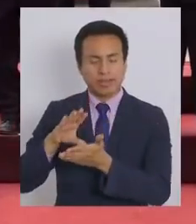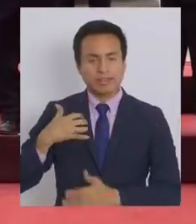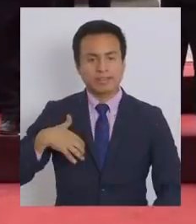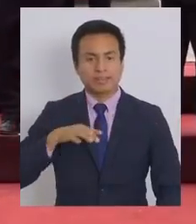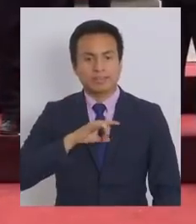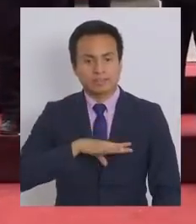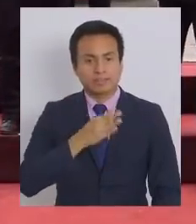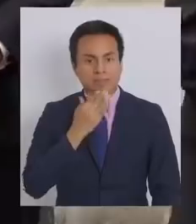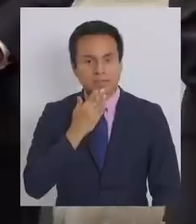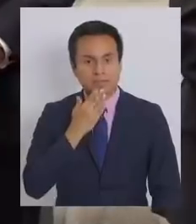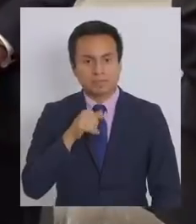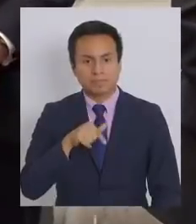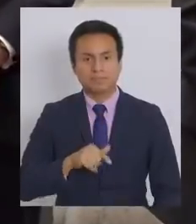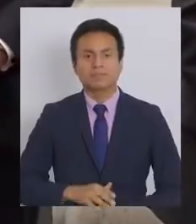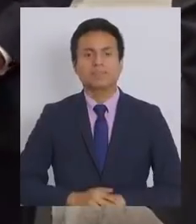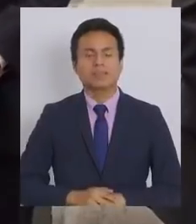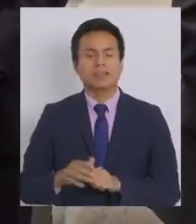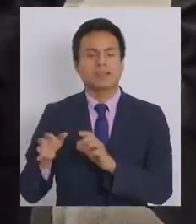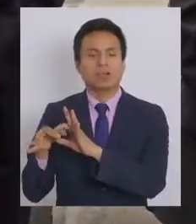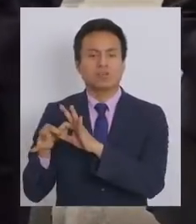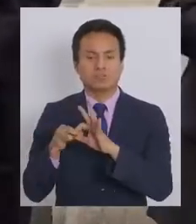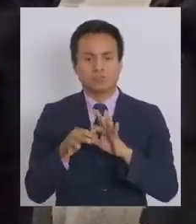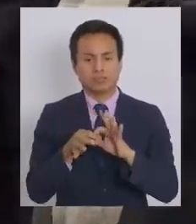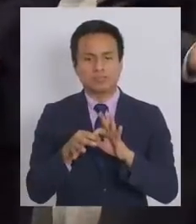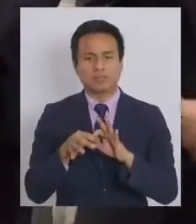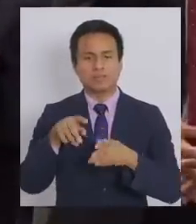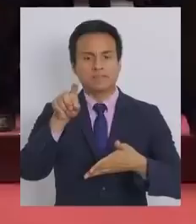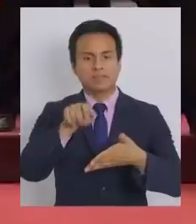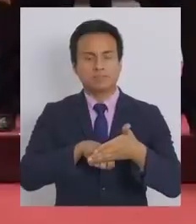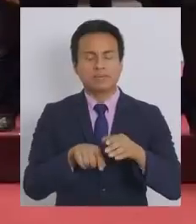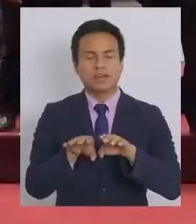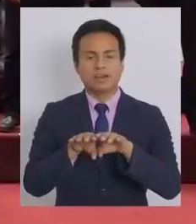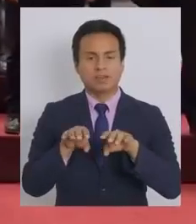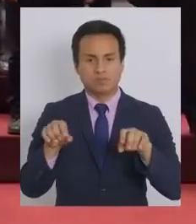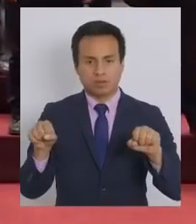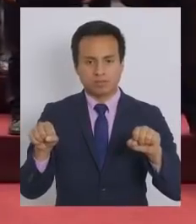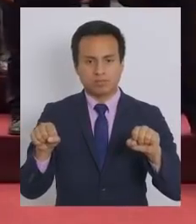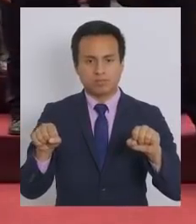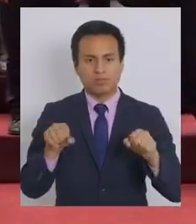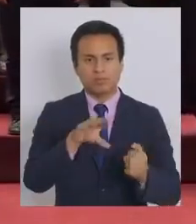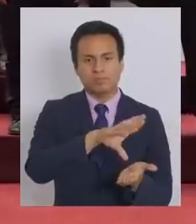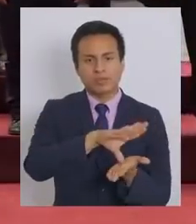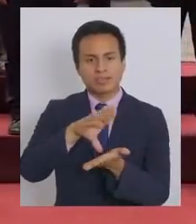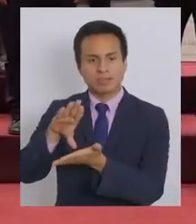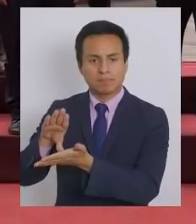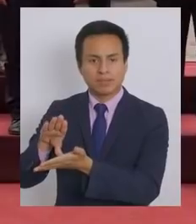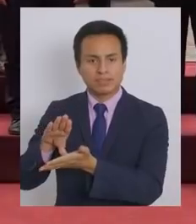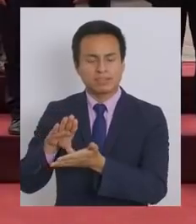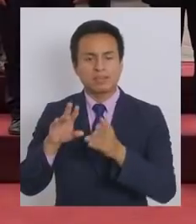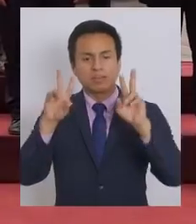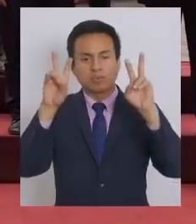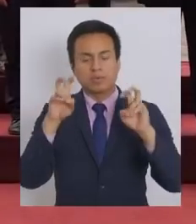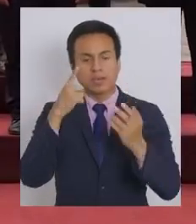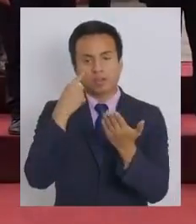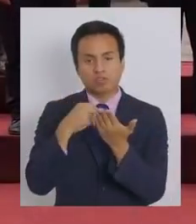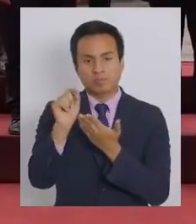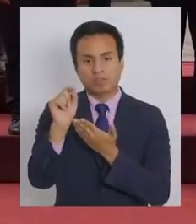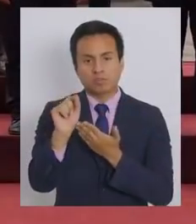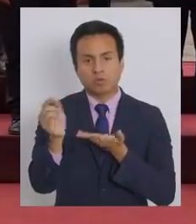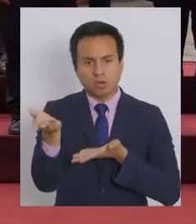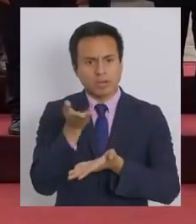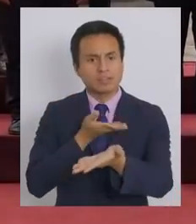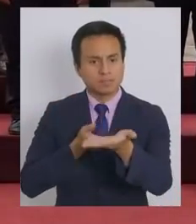Chile. Y a continuación, corresponde la firma de acuerdo entre ambas repúblicas sobre el reconocimiento